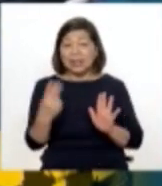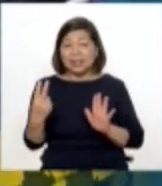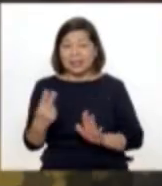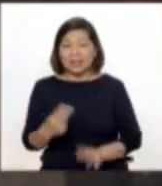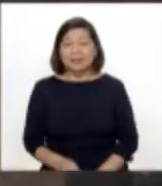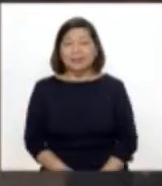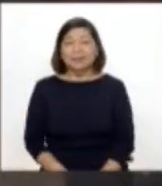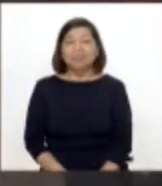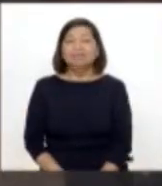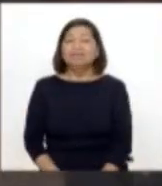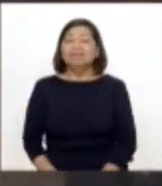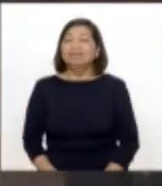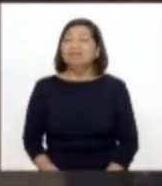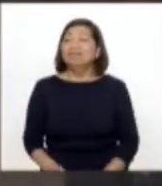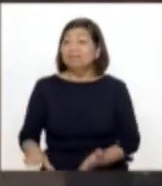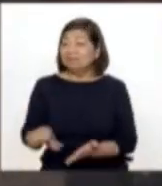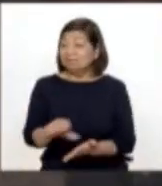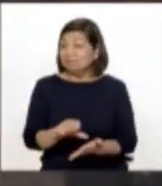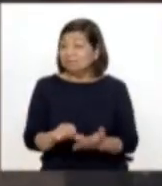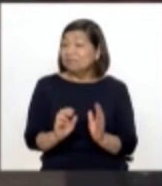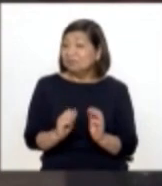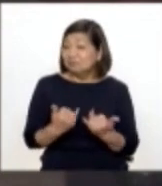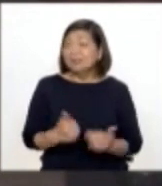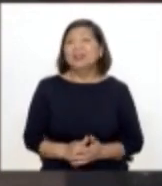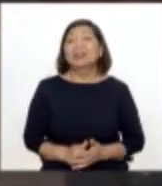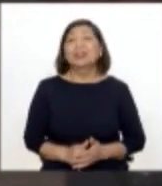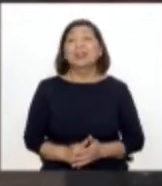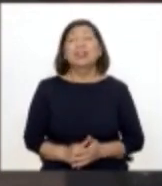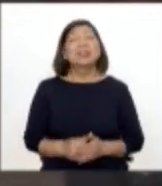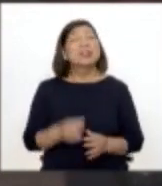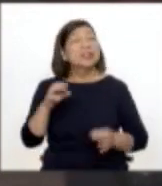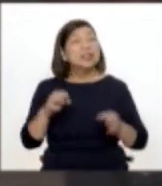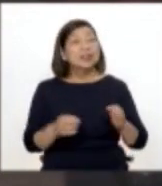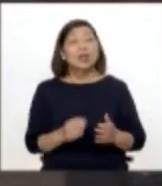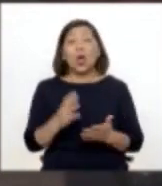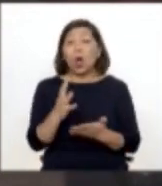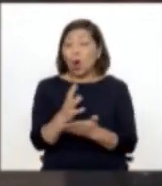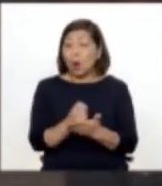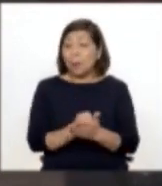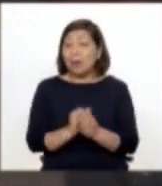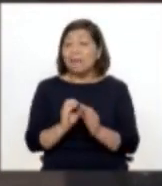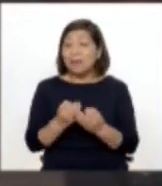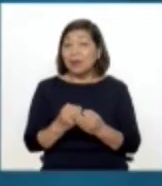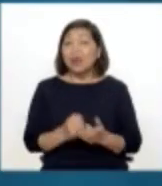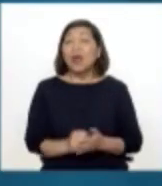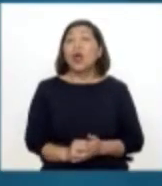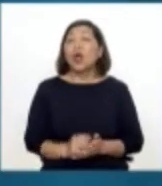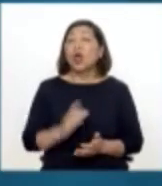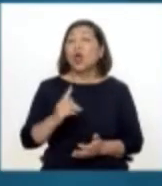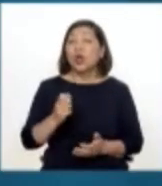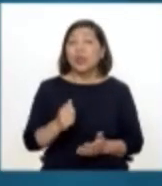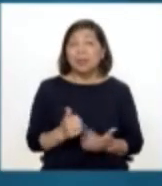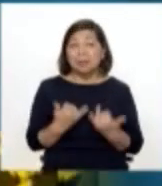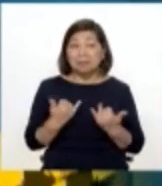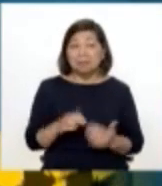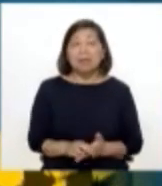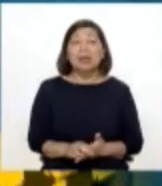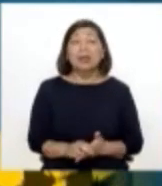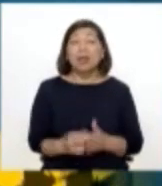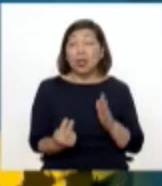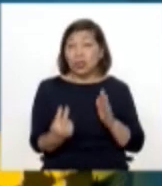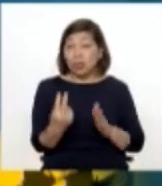921-905-967. El Teatro La Plaza inicia su temporada con la obra La Omisión de la familia Coleman, que se estrena este